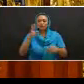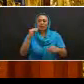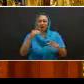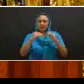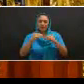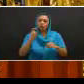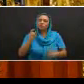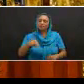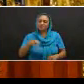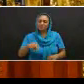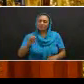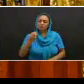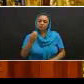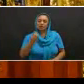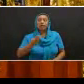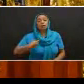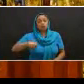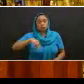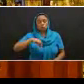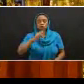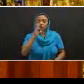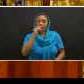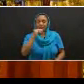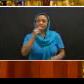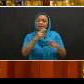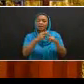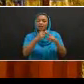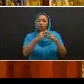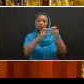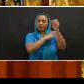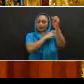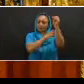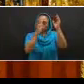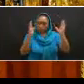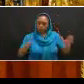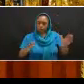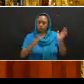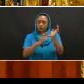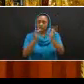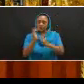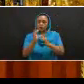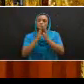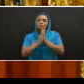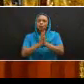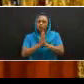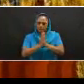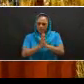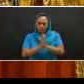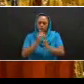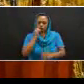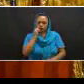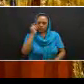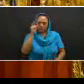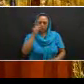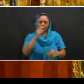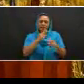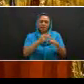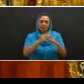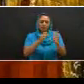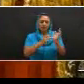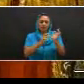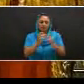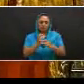Señor, necesitamos que nos hables. En el nombre poderoso de Jesús, Señor, por favor, en el nombre de